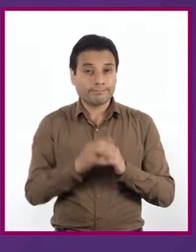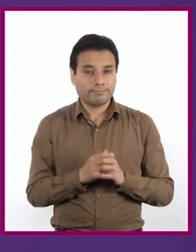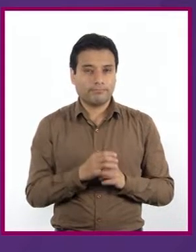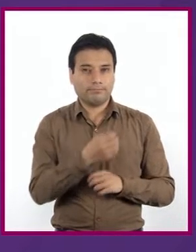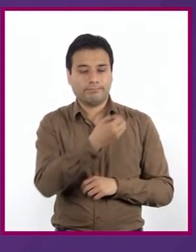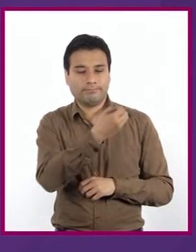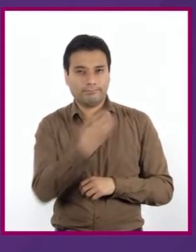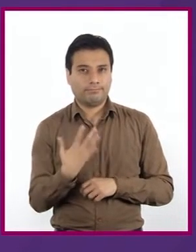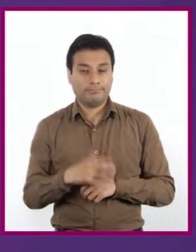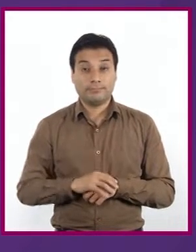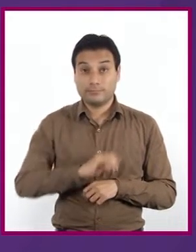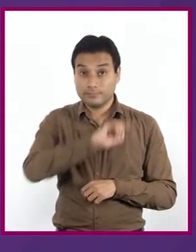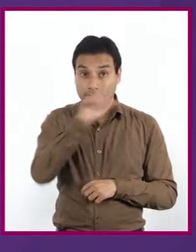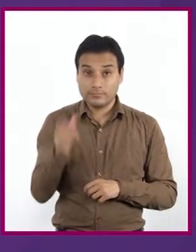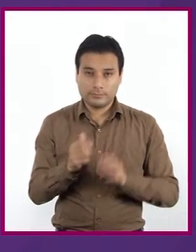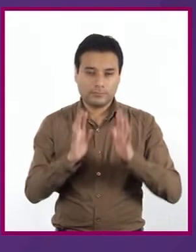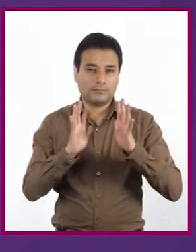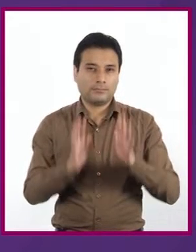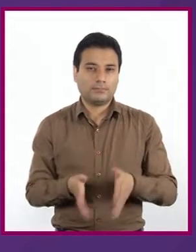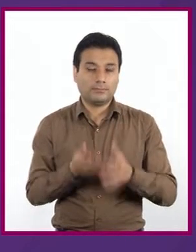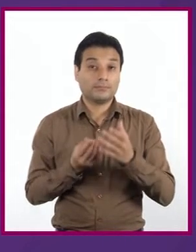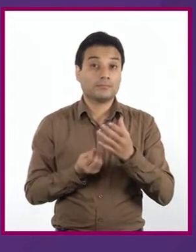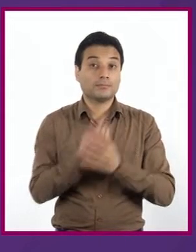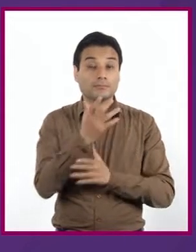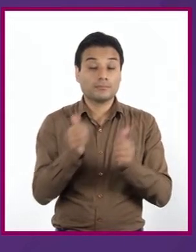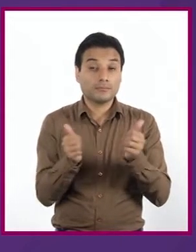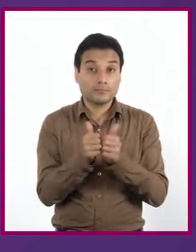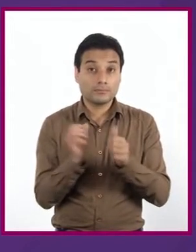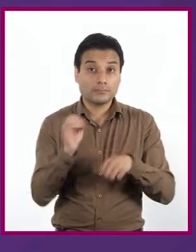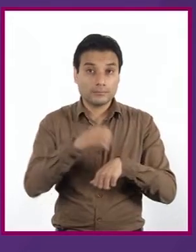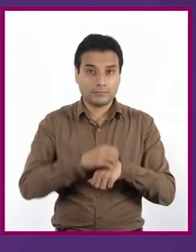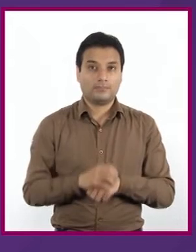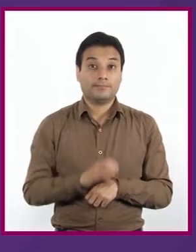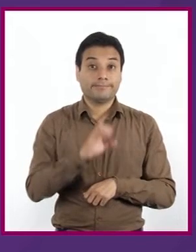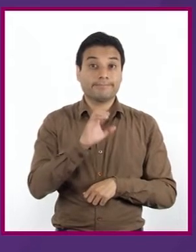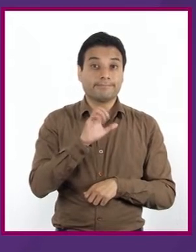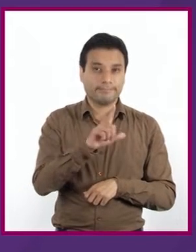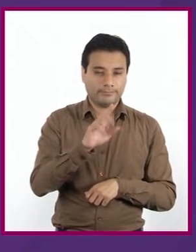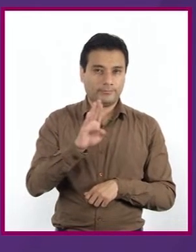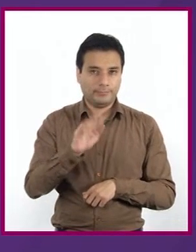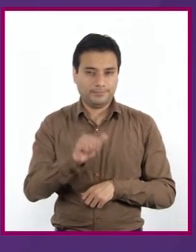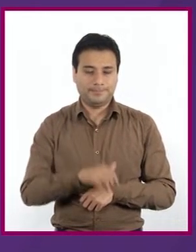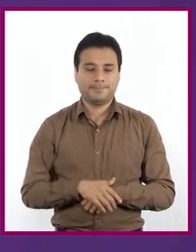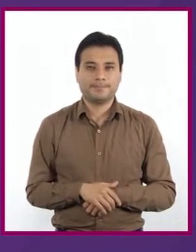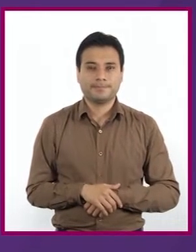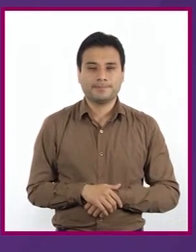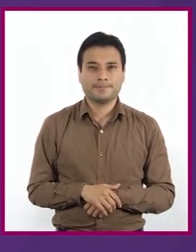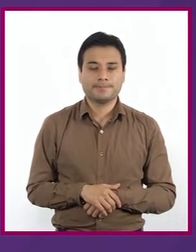esa manera se forma el compuesto iónico de cloruro de bario.